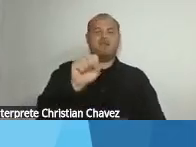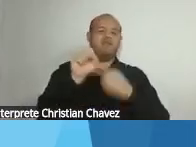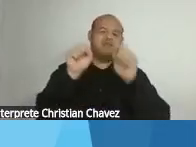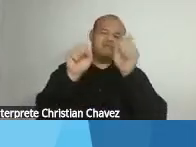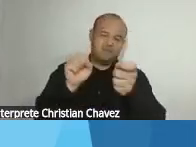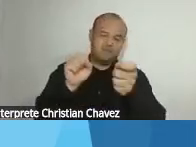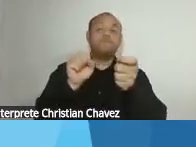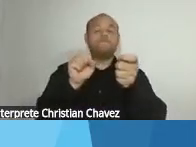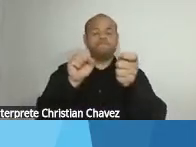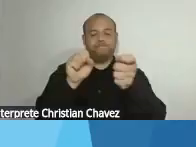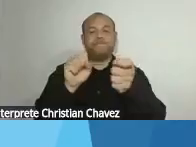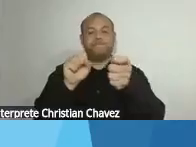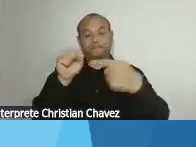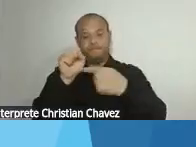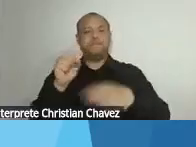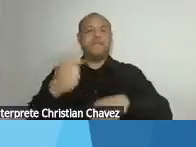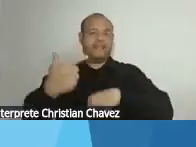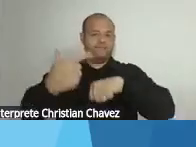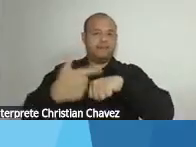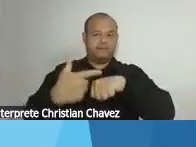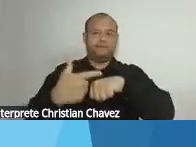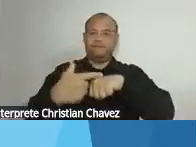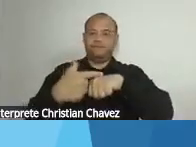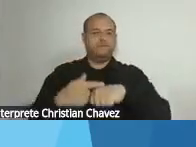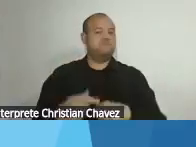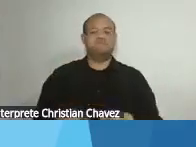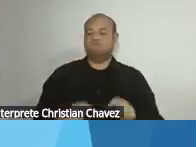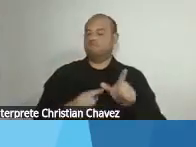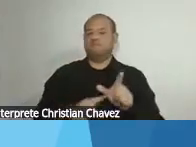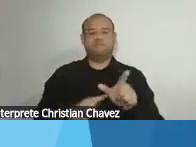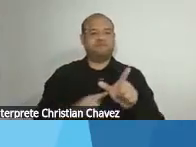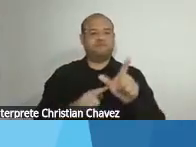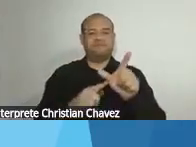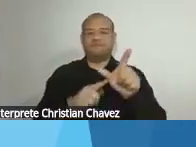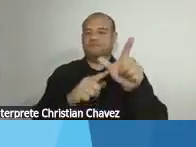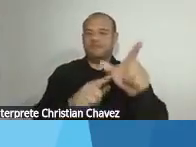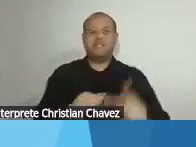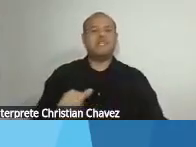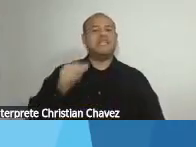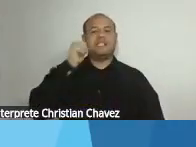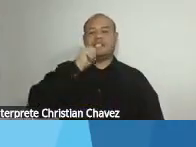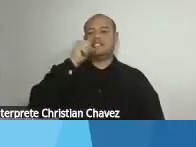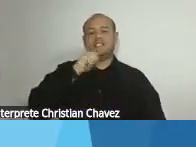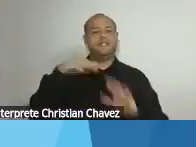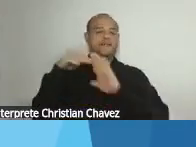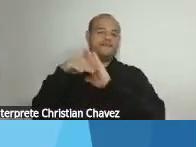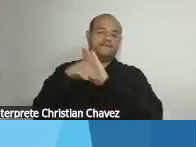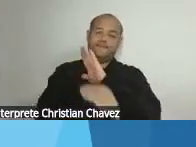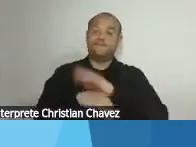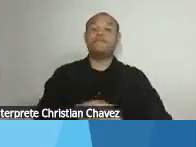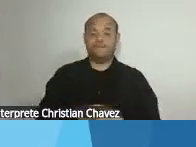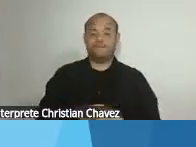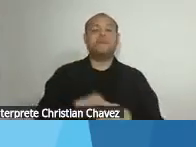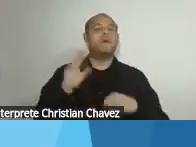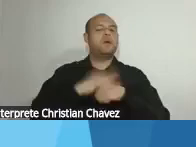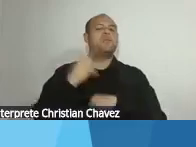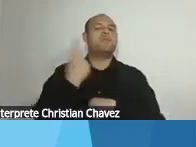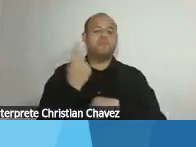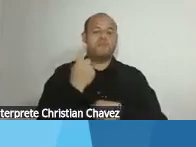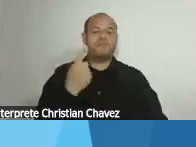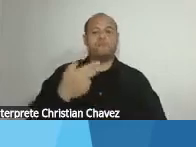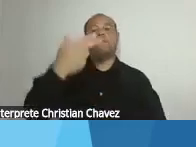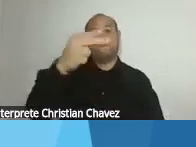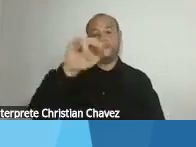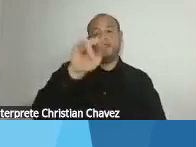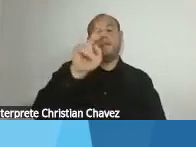enfermedad crónica, degenerativa, que se caracteriza principalmente por hiperglucemias,